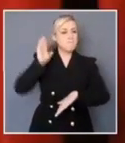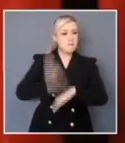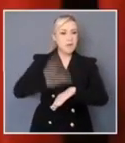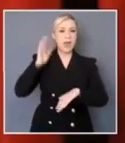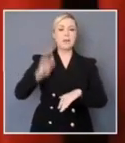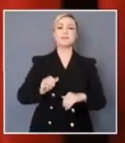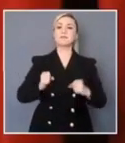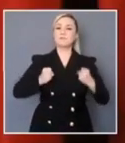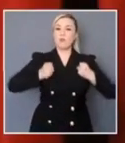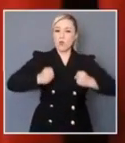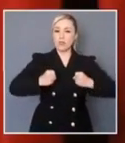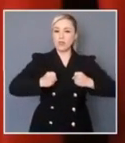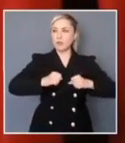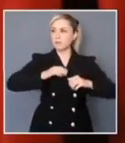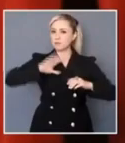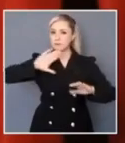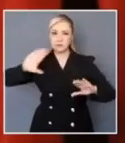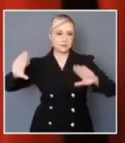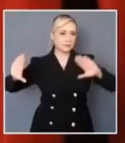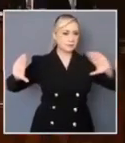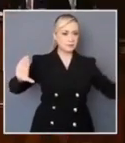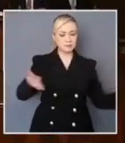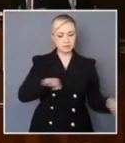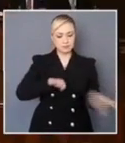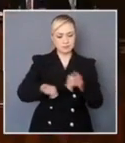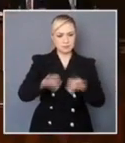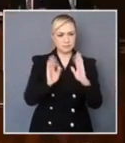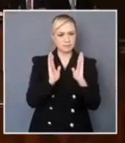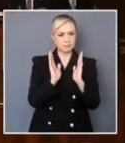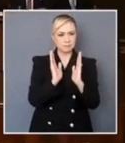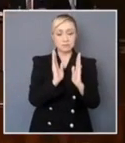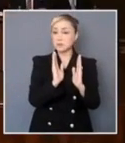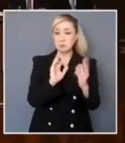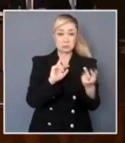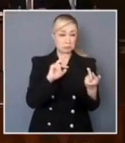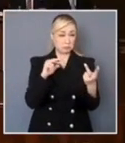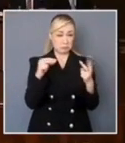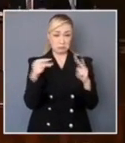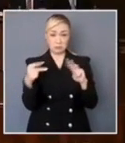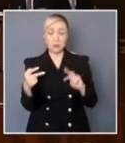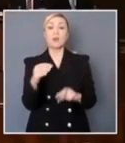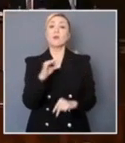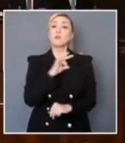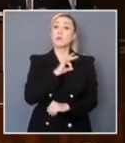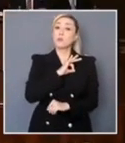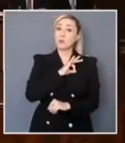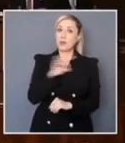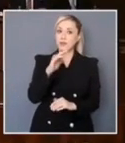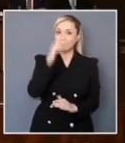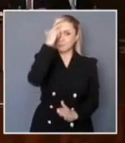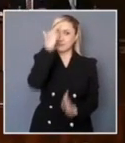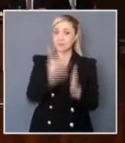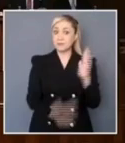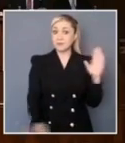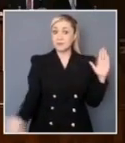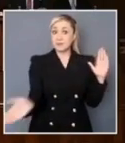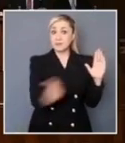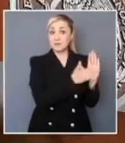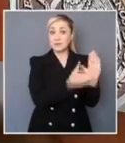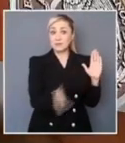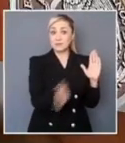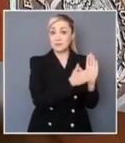contrario, corremos el riesgo de mermar esta garantía en